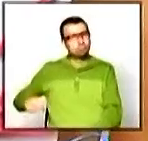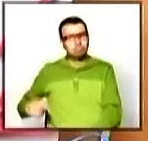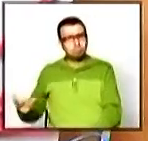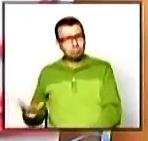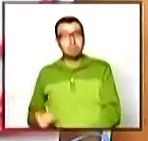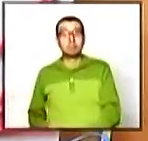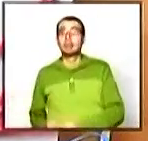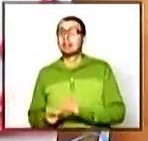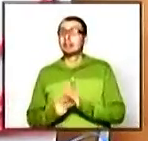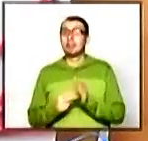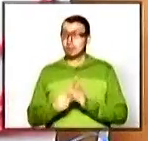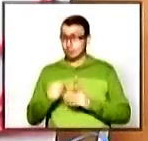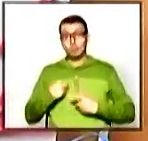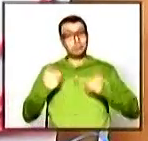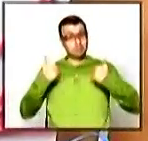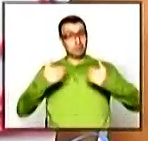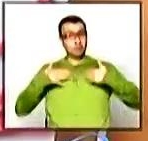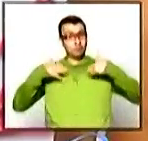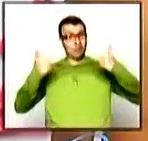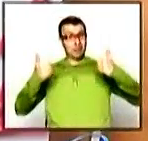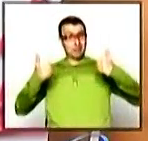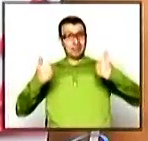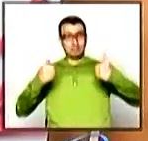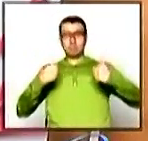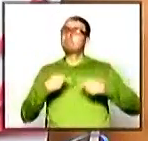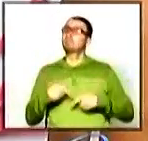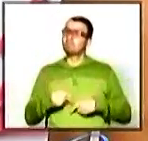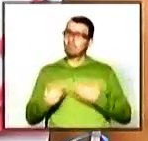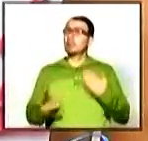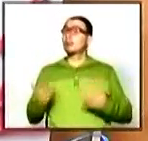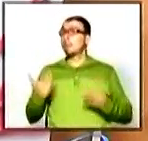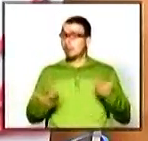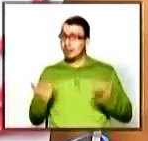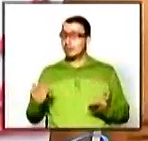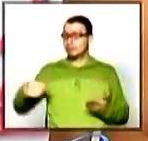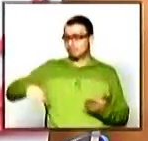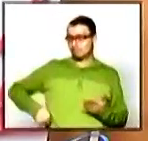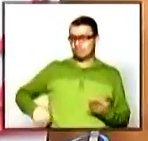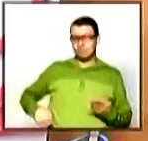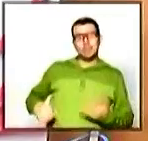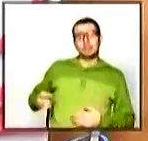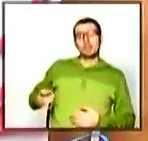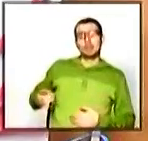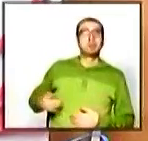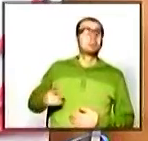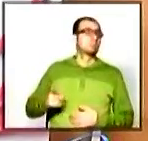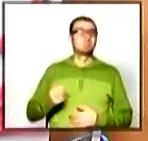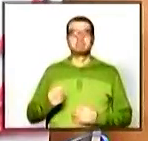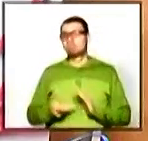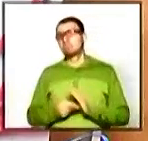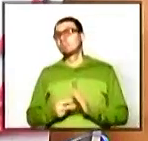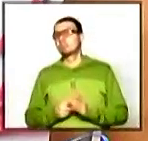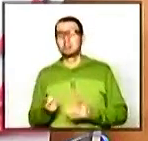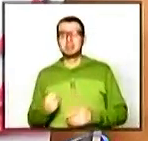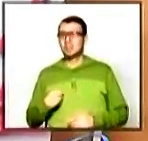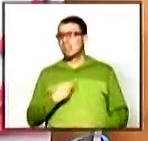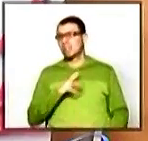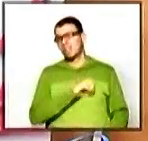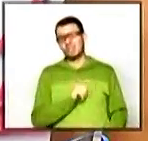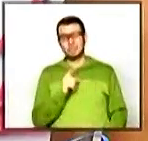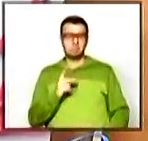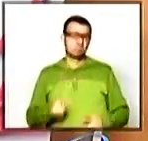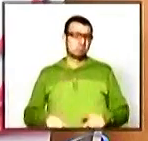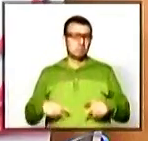nuestra satisfacción y nuestro estado de bienestar con el mundo físico, material. Toda esta zona tiene que ver si estamos conformes con la vida, si